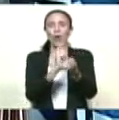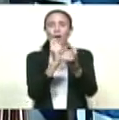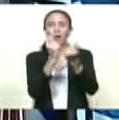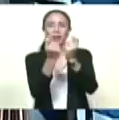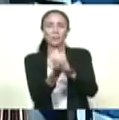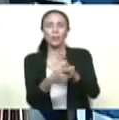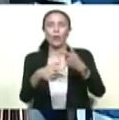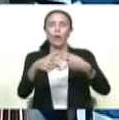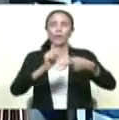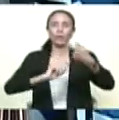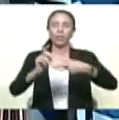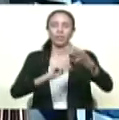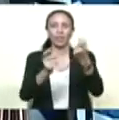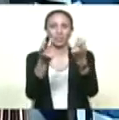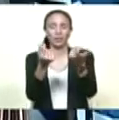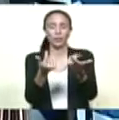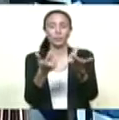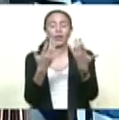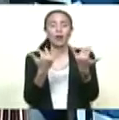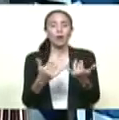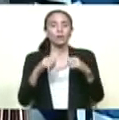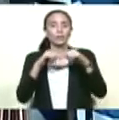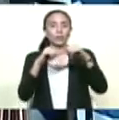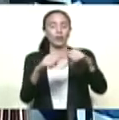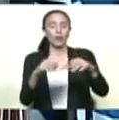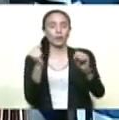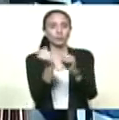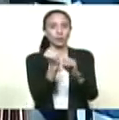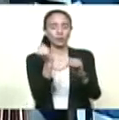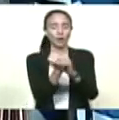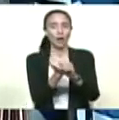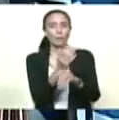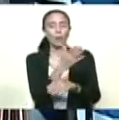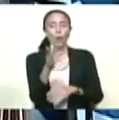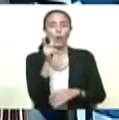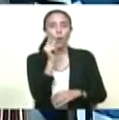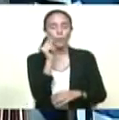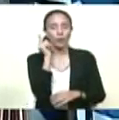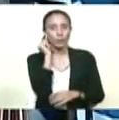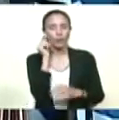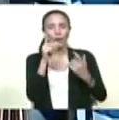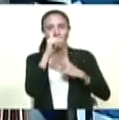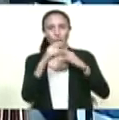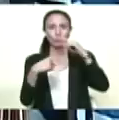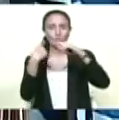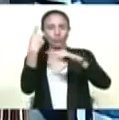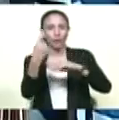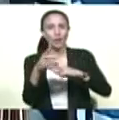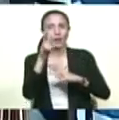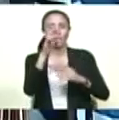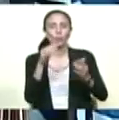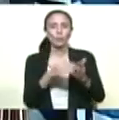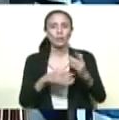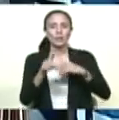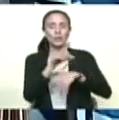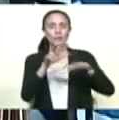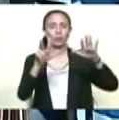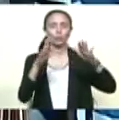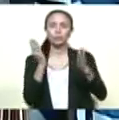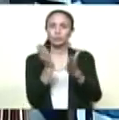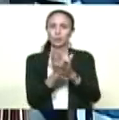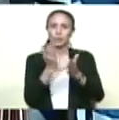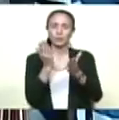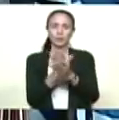vamos a seguir trabajando ciudadanos venezolanos y venezolanas para el año 2018 de una manera siempre